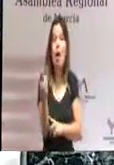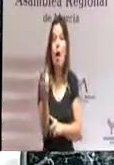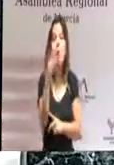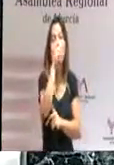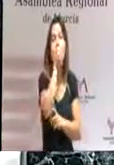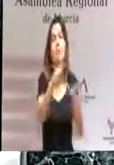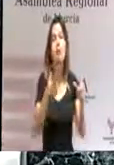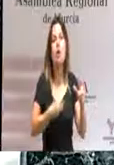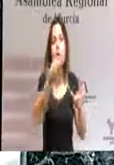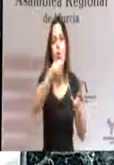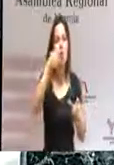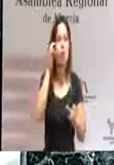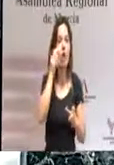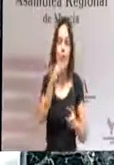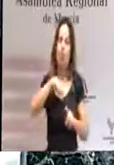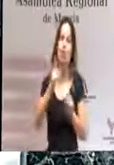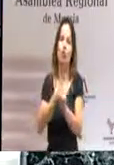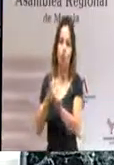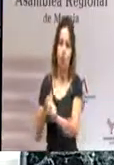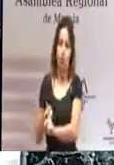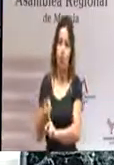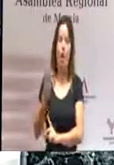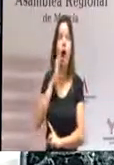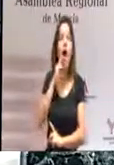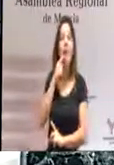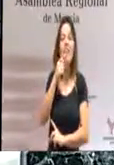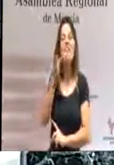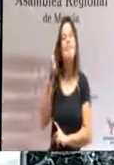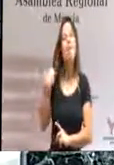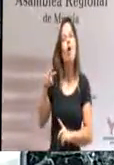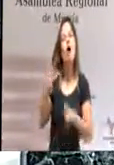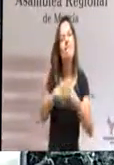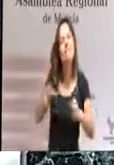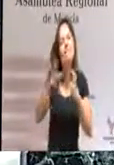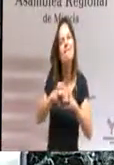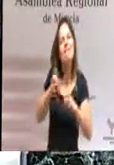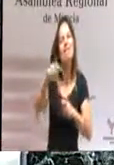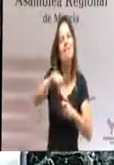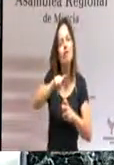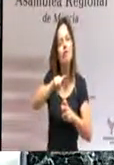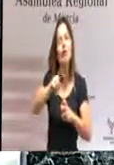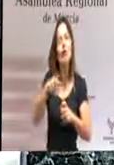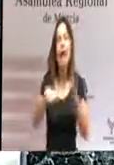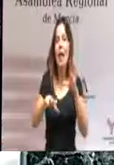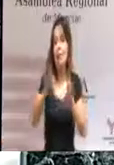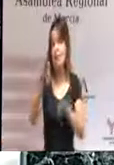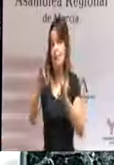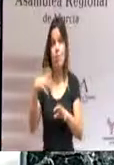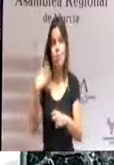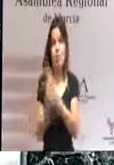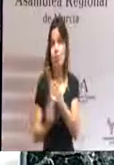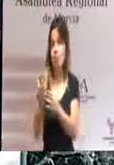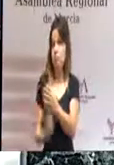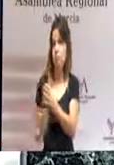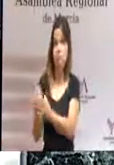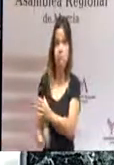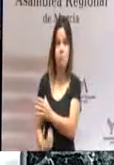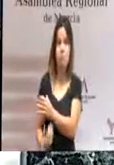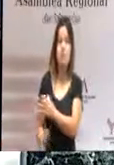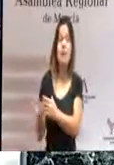los murcianos. Les decía que ese ímpetu les ha llevado a tomar decisiones equivocadas y